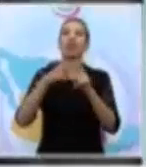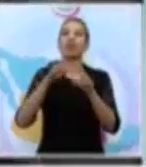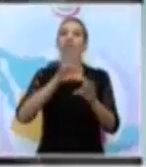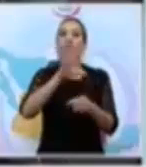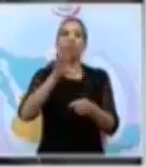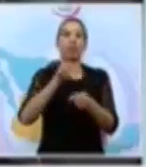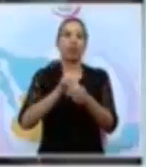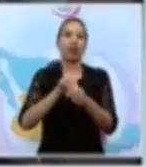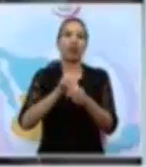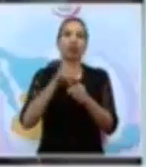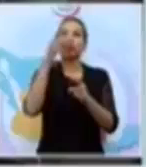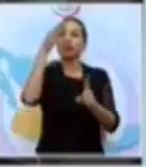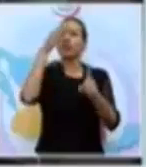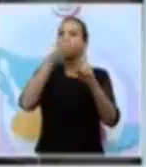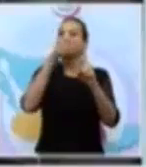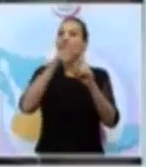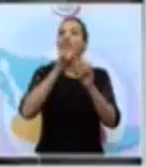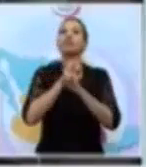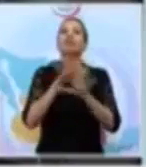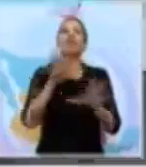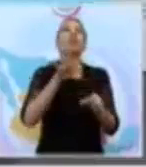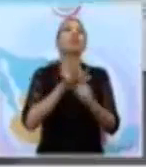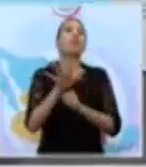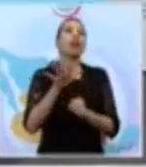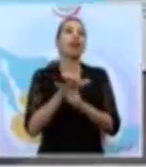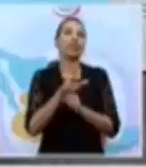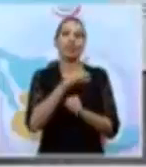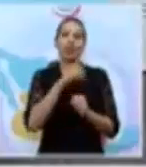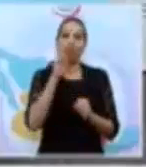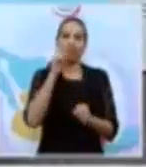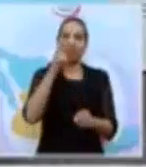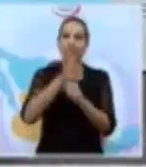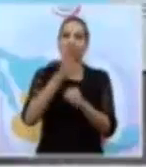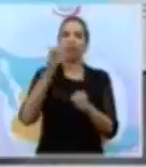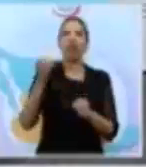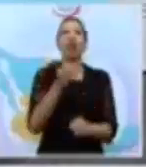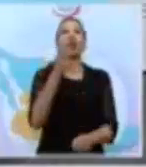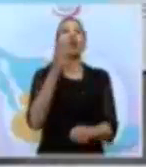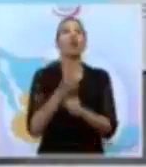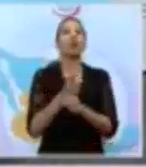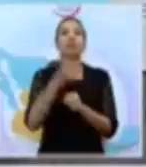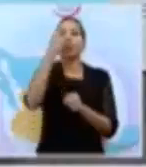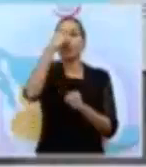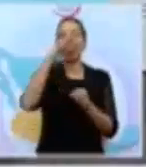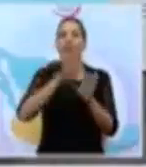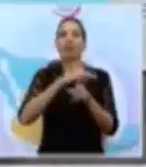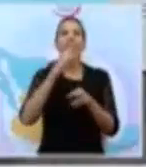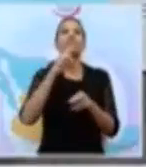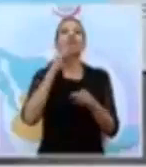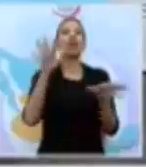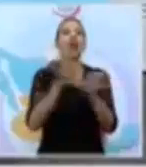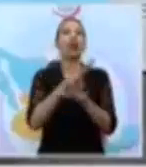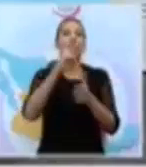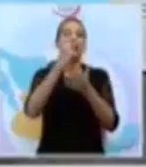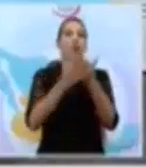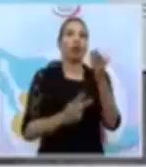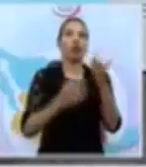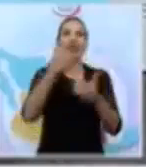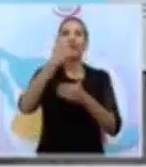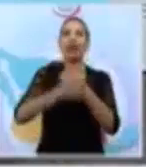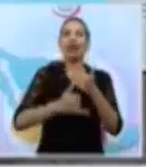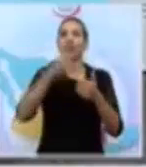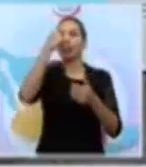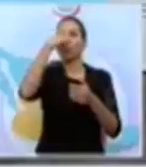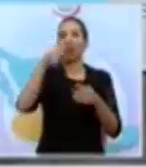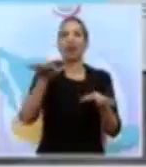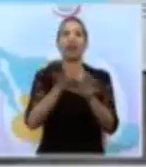Sur-Sureste. El objetivo de este informe es identificar las oportunidades de ampliación y mejora de los programas y proyectos dirigidos a